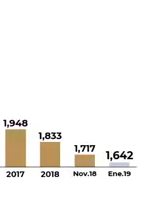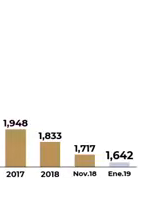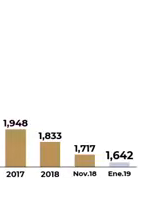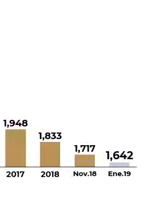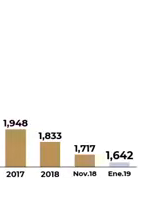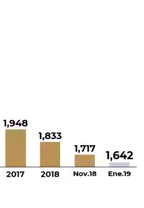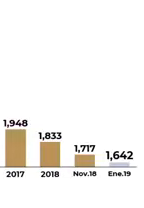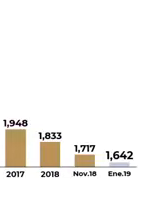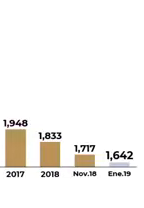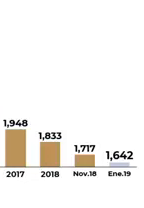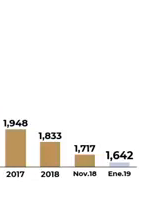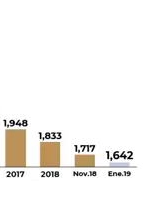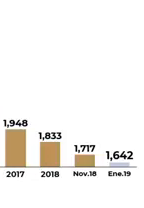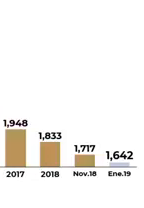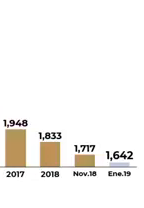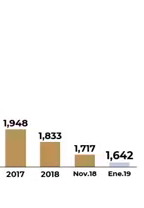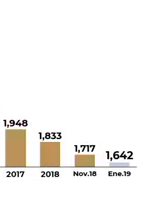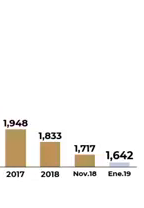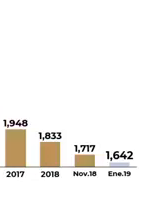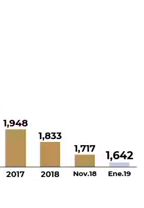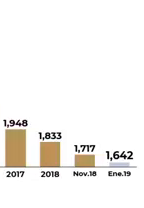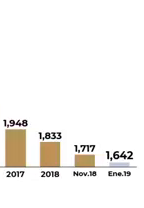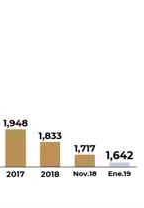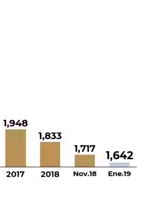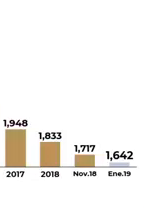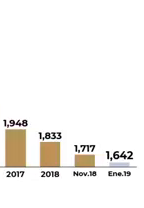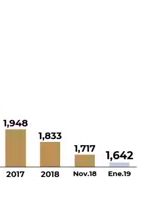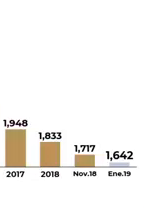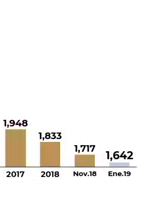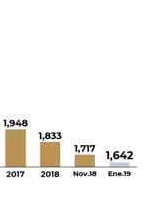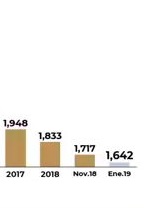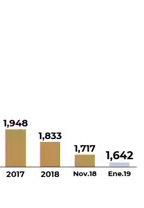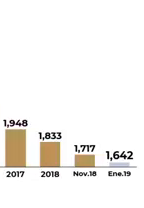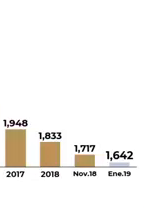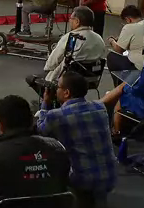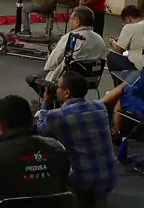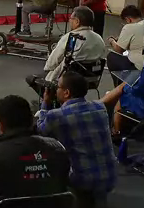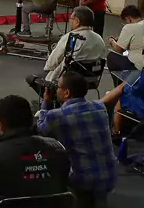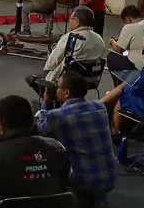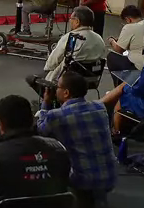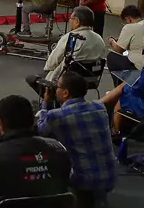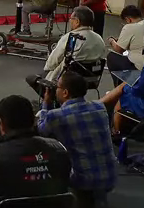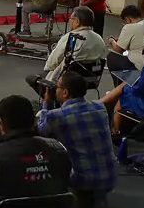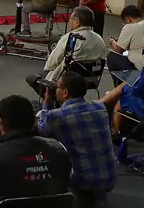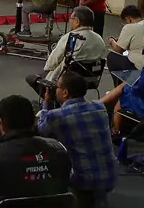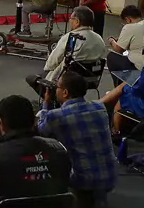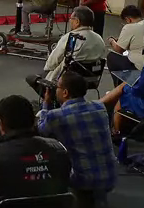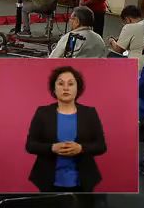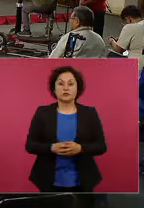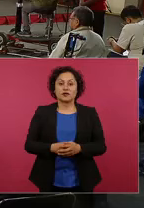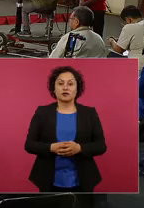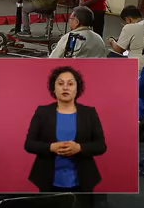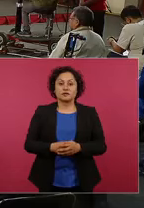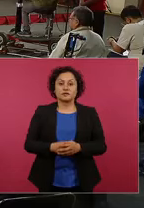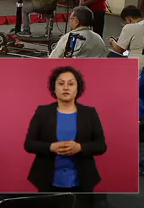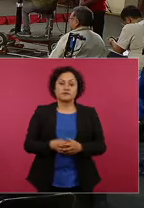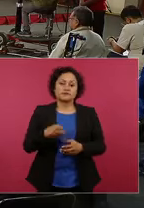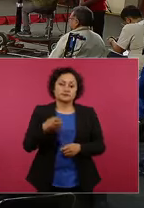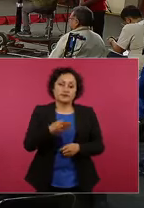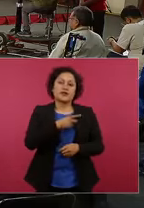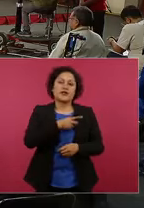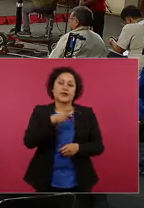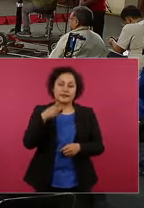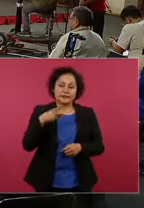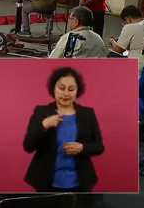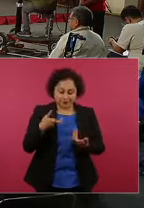excedente, lo tienen que intervenir, ya sea con agua, con gas. Entonces inventaron,